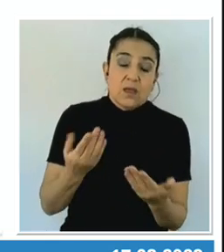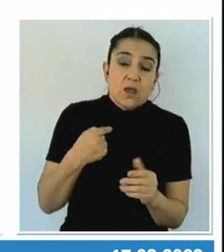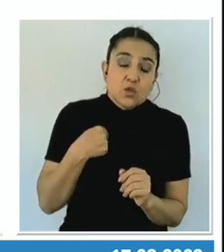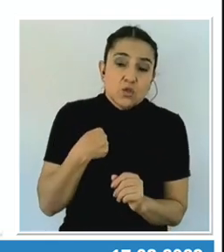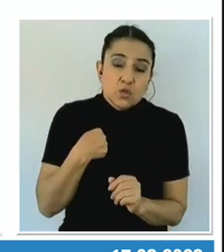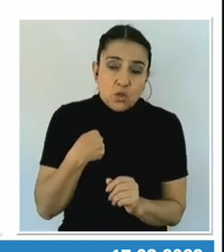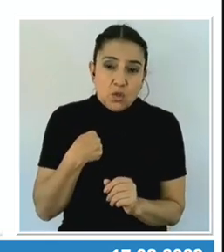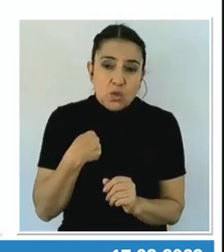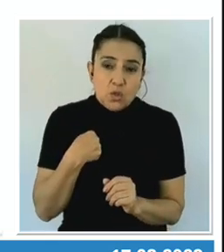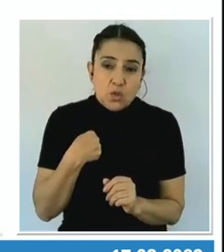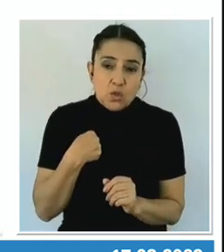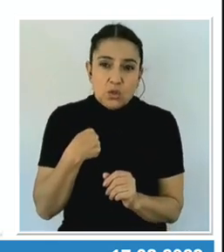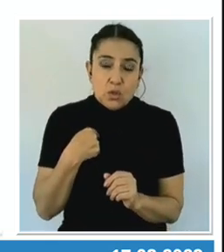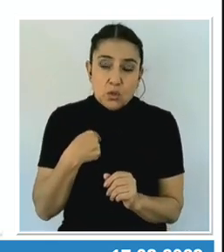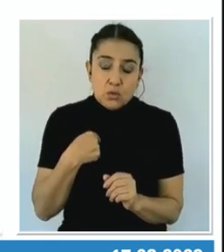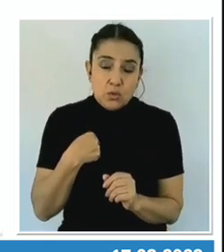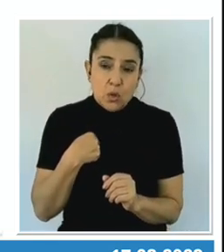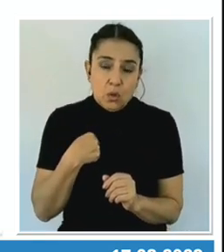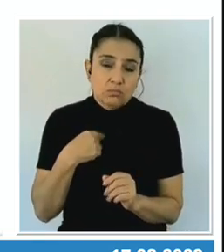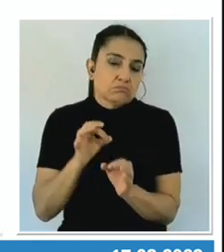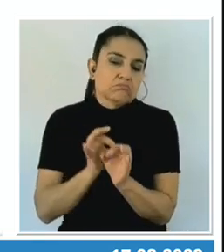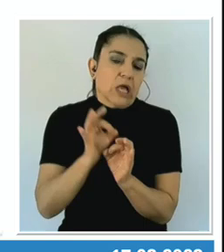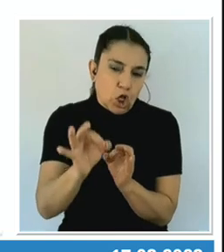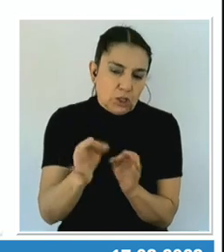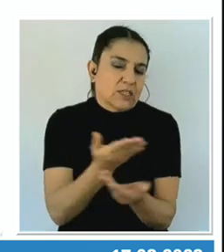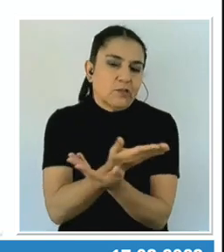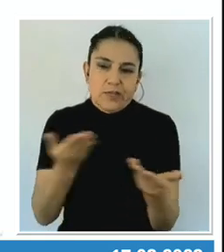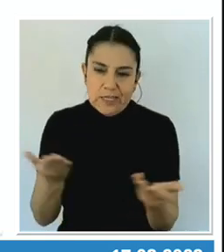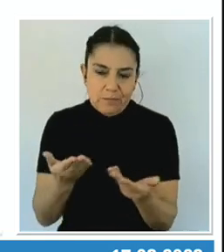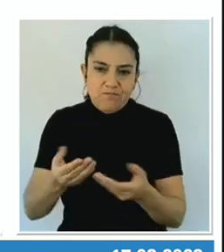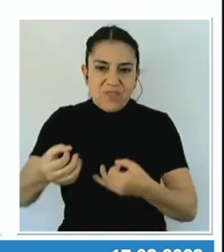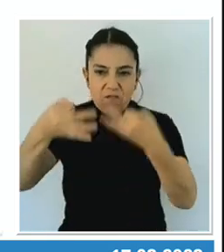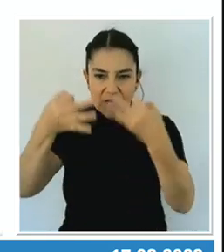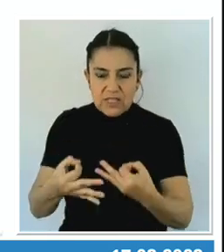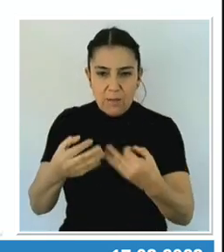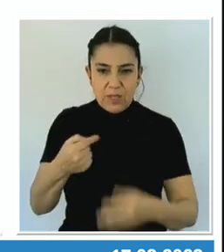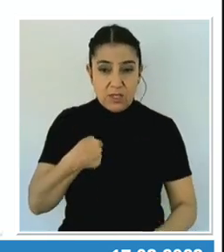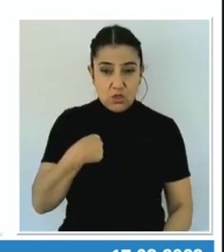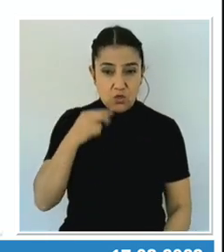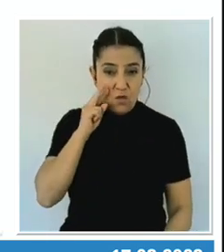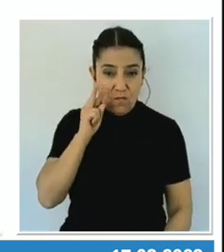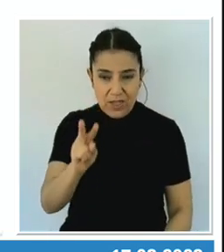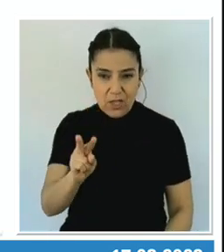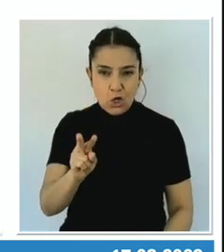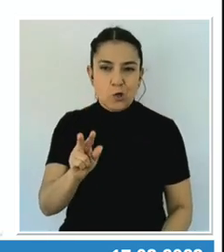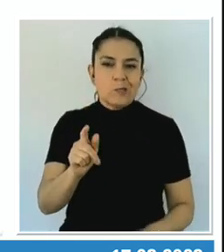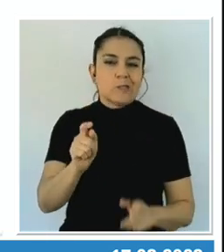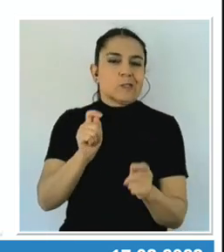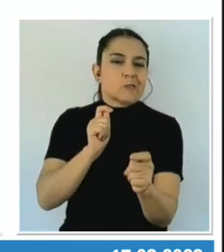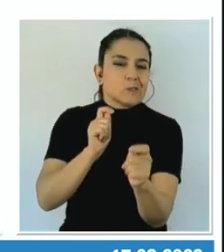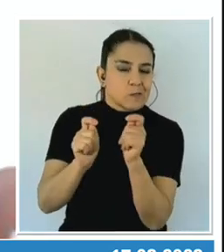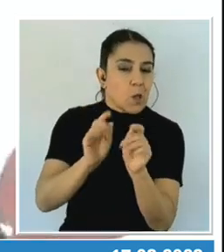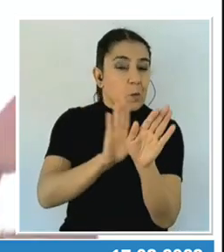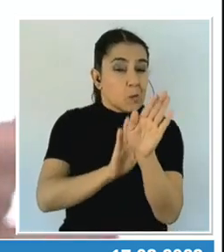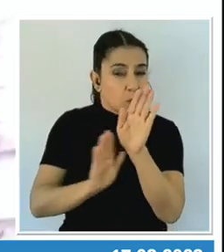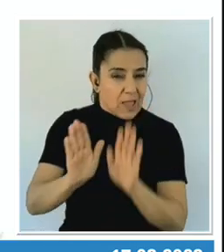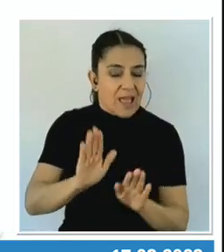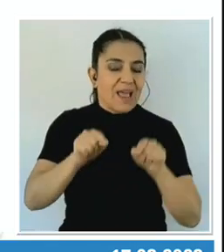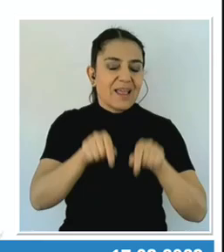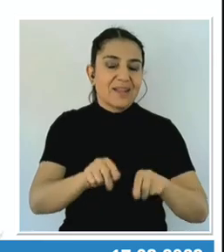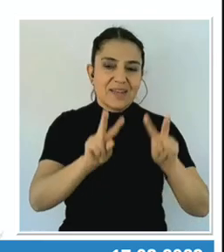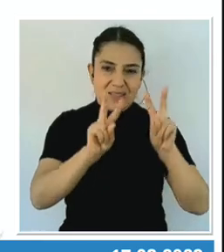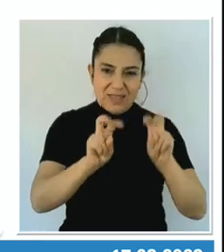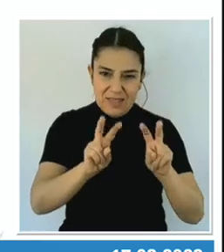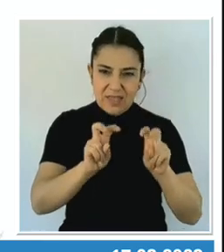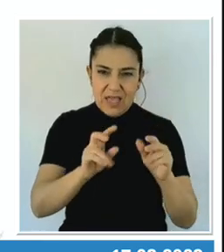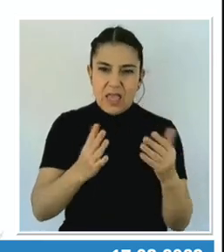digamos, por satisfecha, que efectivamente yo veo riesgos en esta materia y he aportado razones